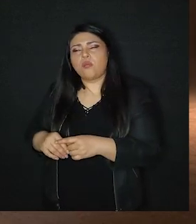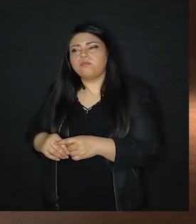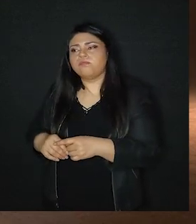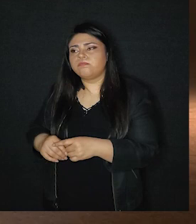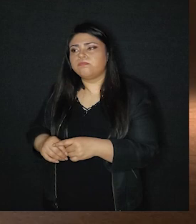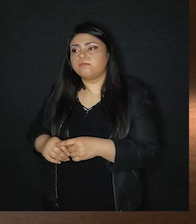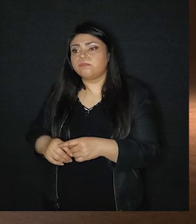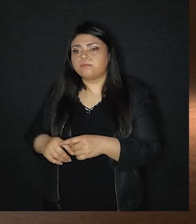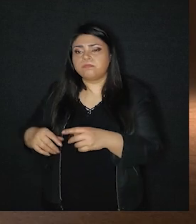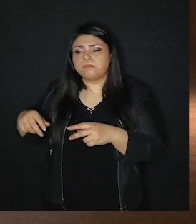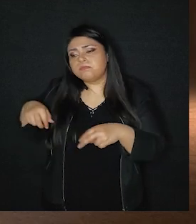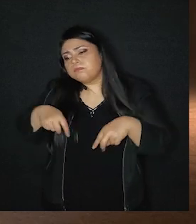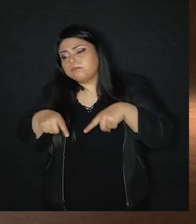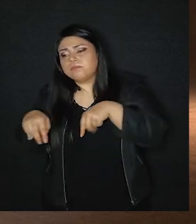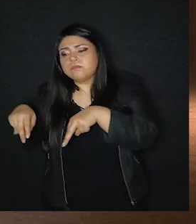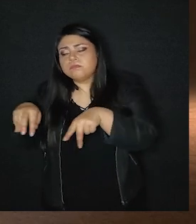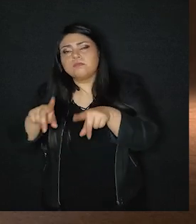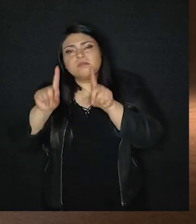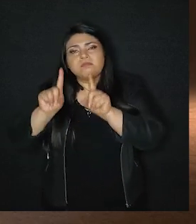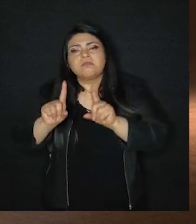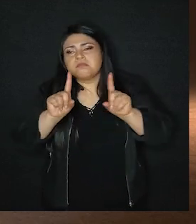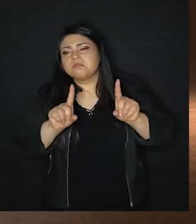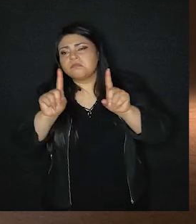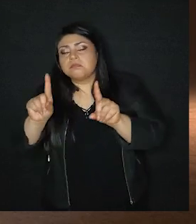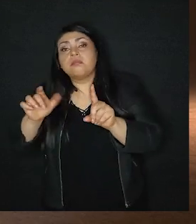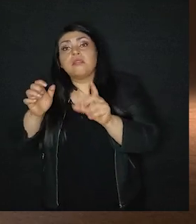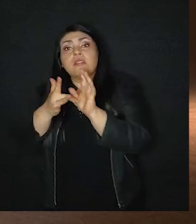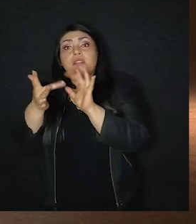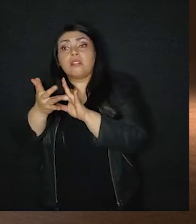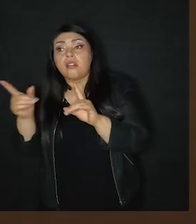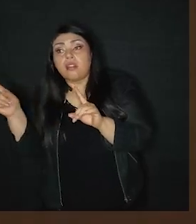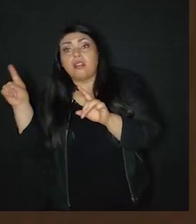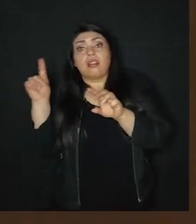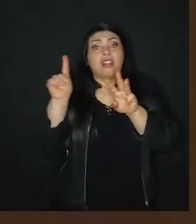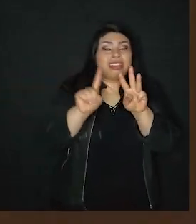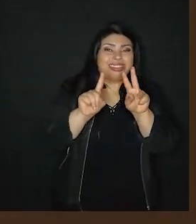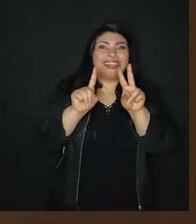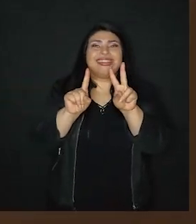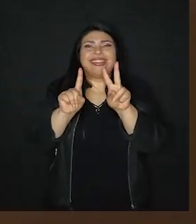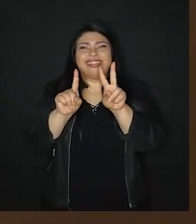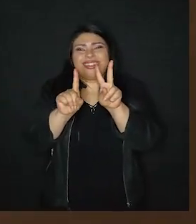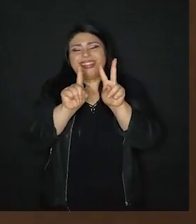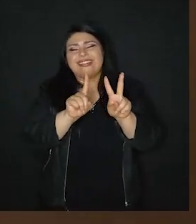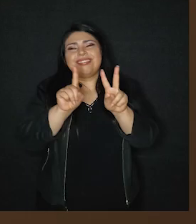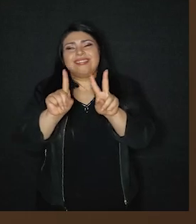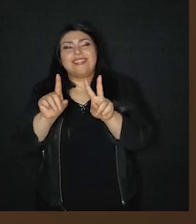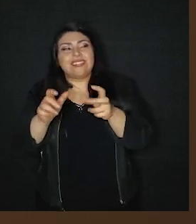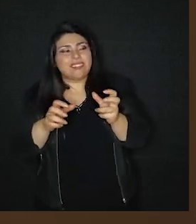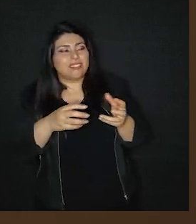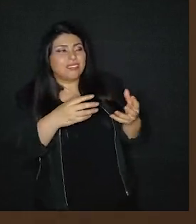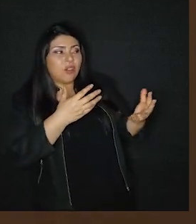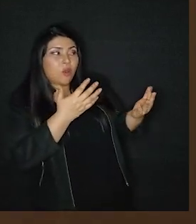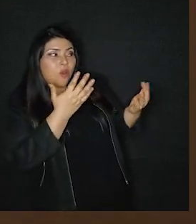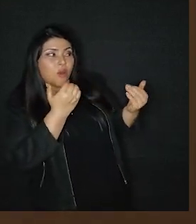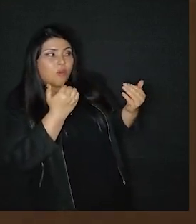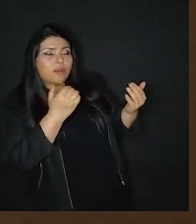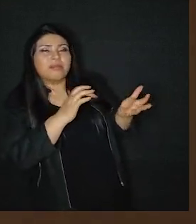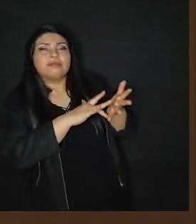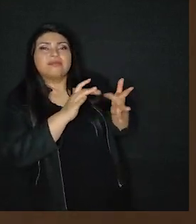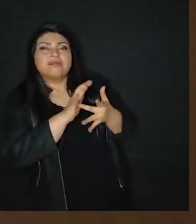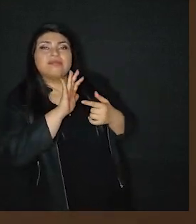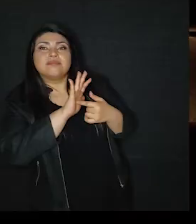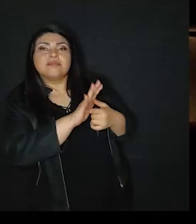esa comunión cuando partieron el pan y tomaron el vino pum Jesús se mostró cuando los discípulos se